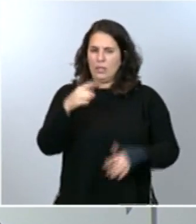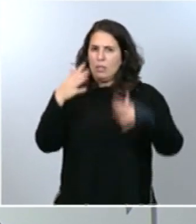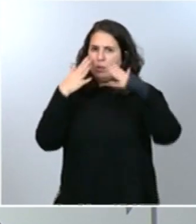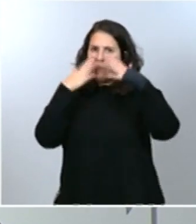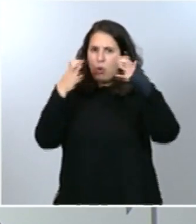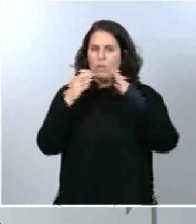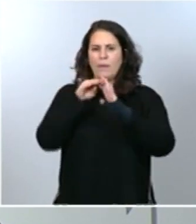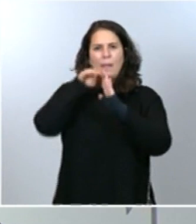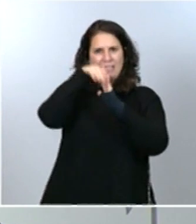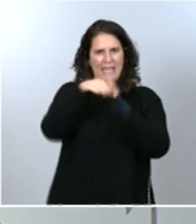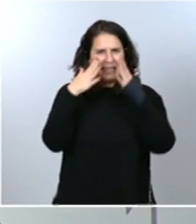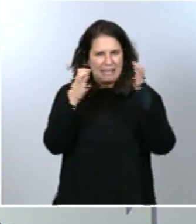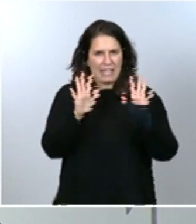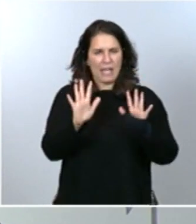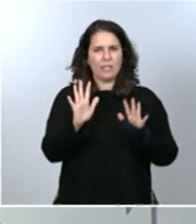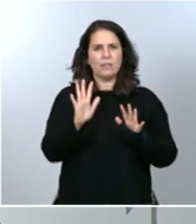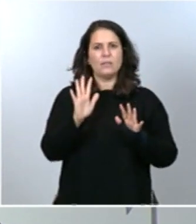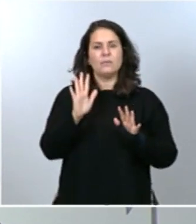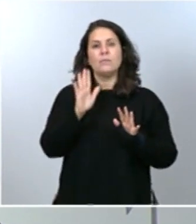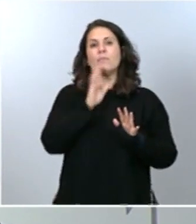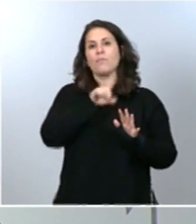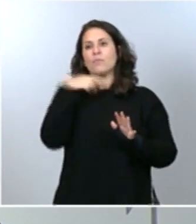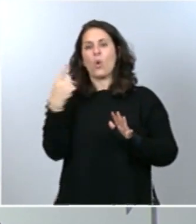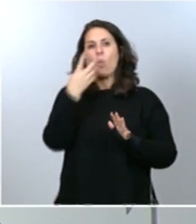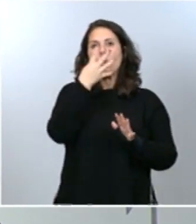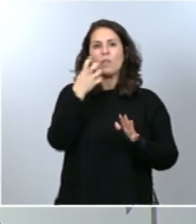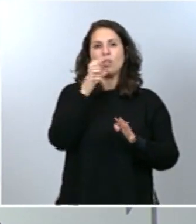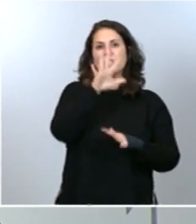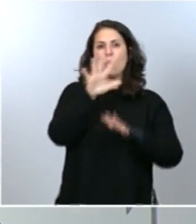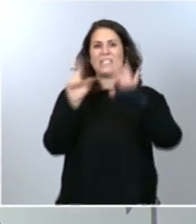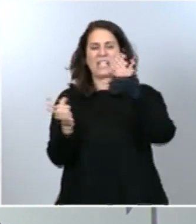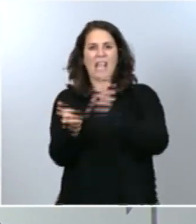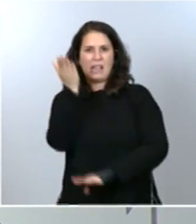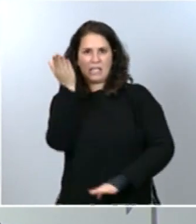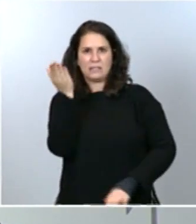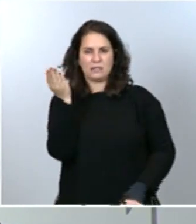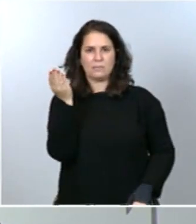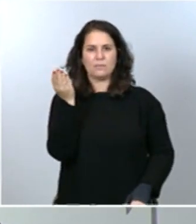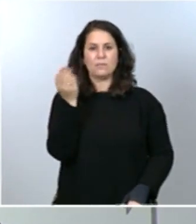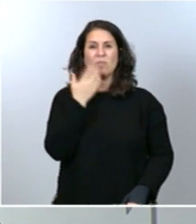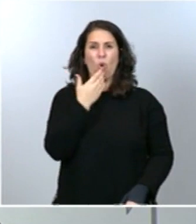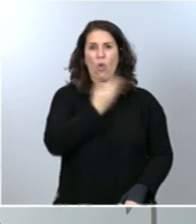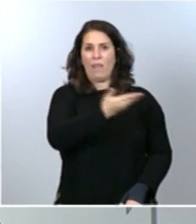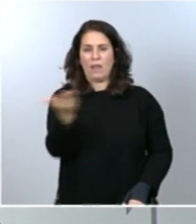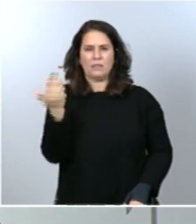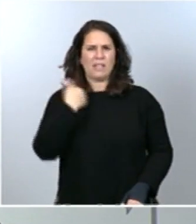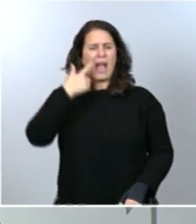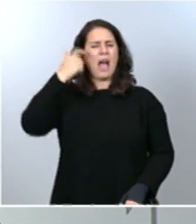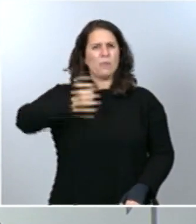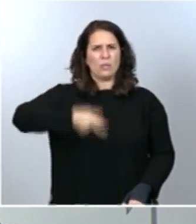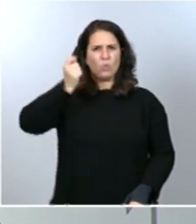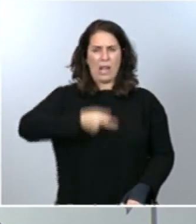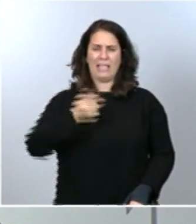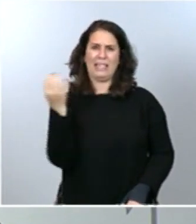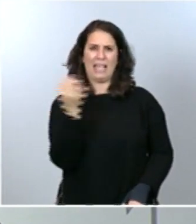frente a 456 altas como ya todos conocen es bastante habitual que el balance entre ingresos